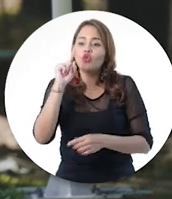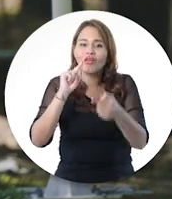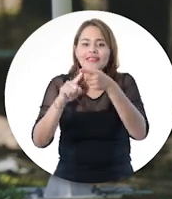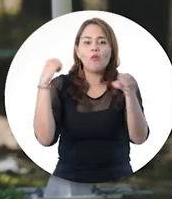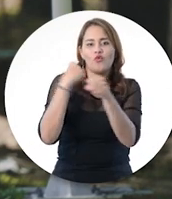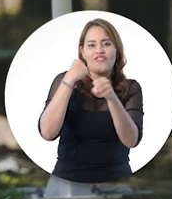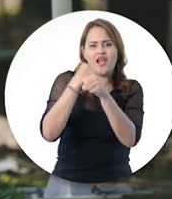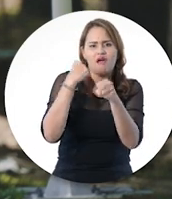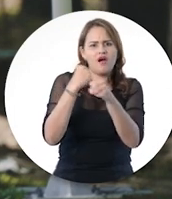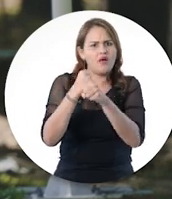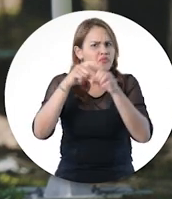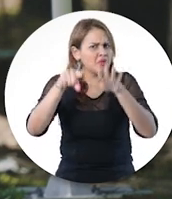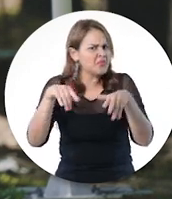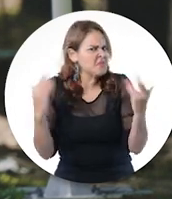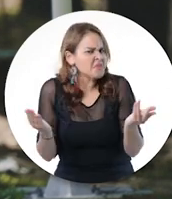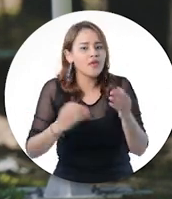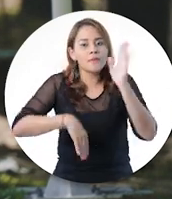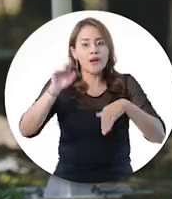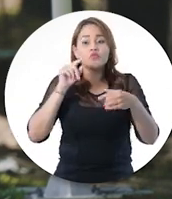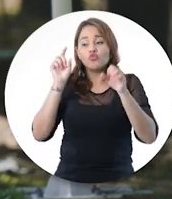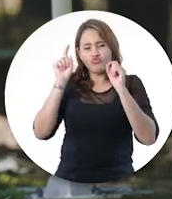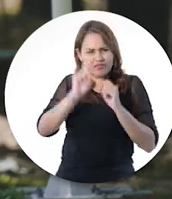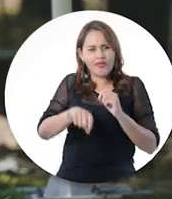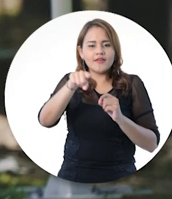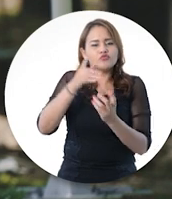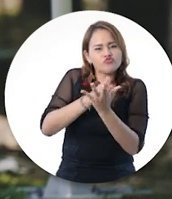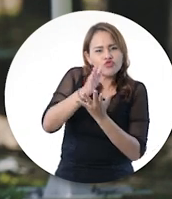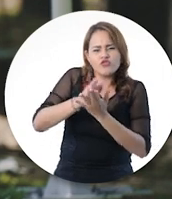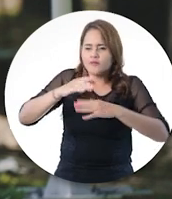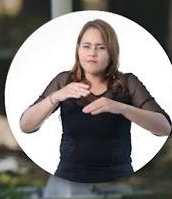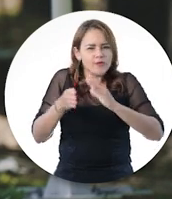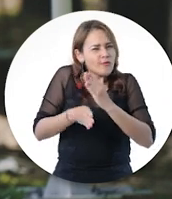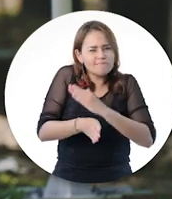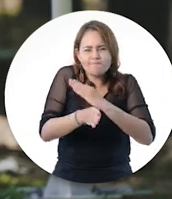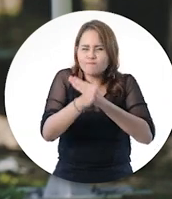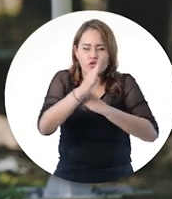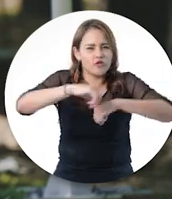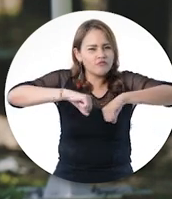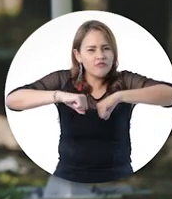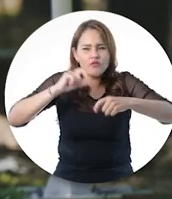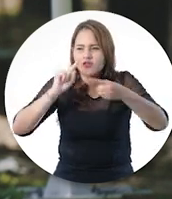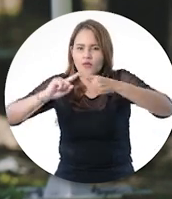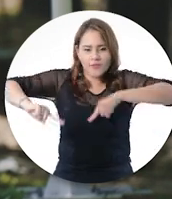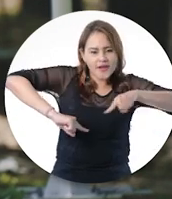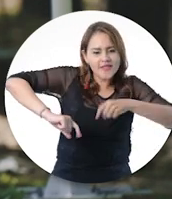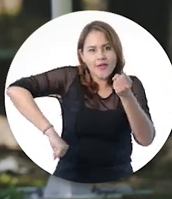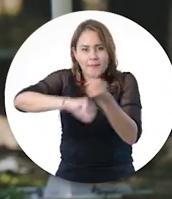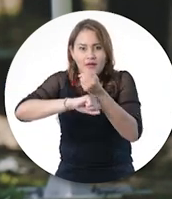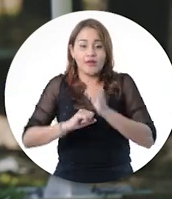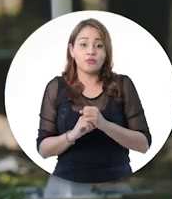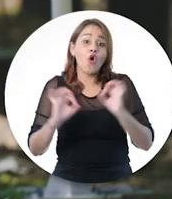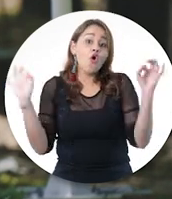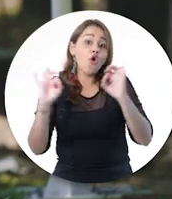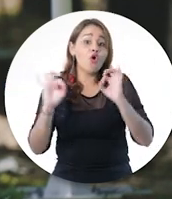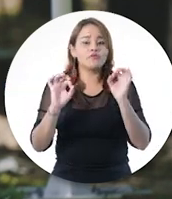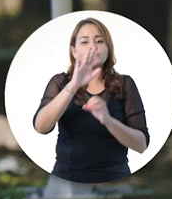de la beca Trabajo por Matrícula, debes permanecer en tu programa académico y apoyar sus actividades administrativas. ¡Epa! ¡Esa es! O está